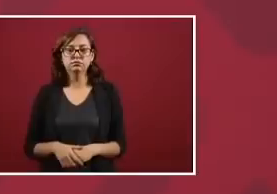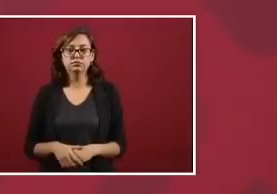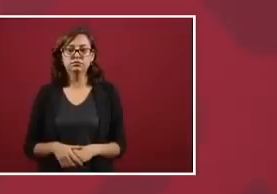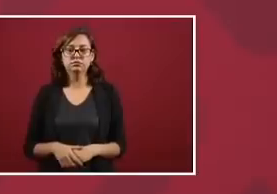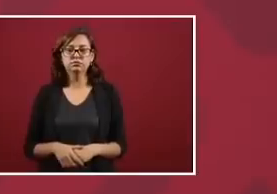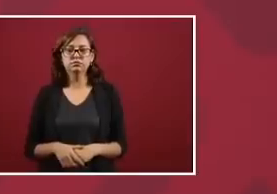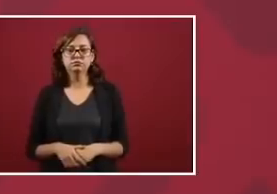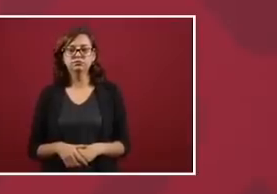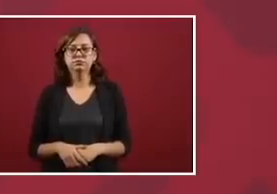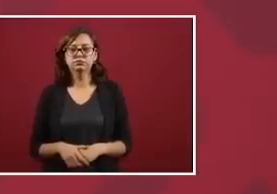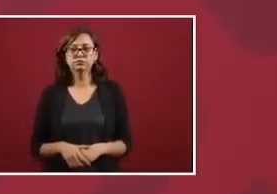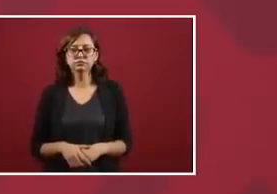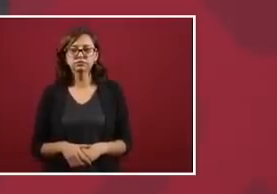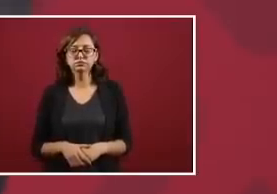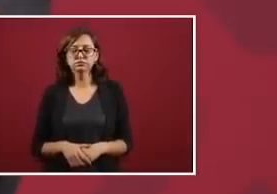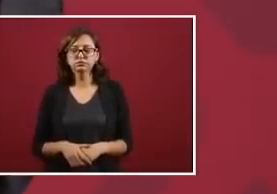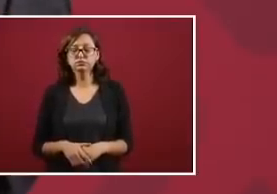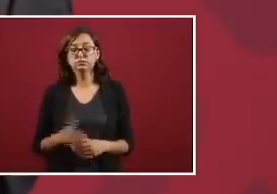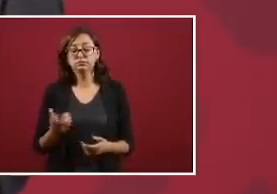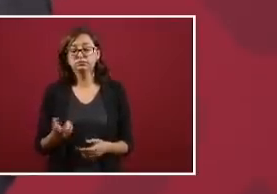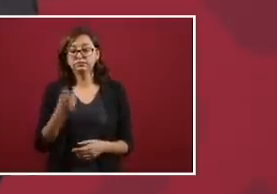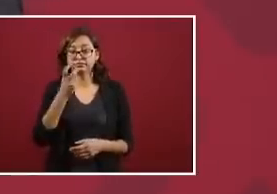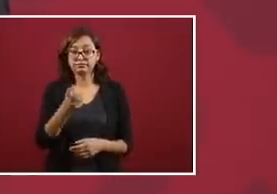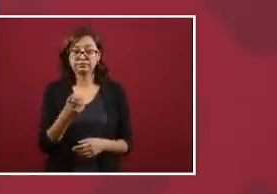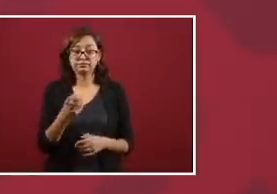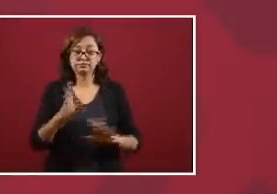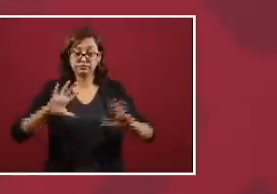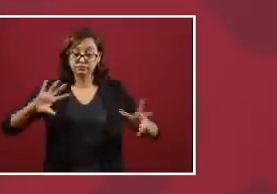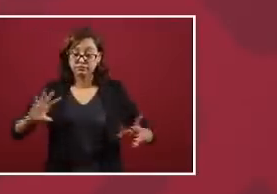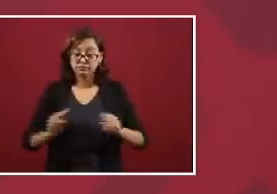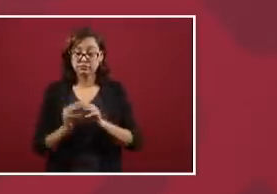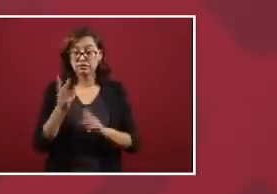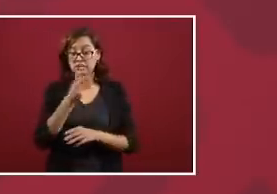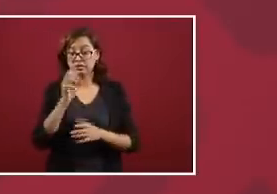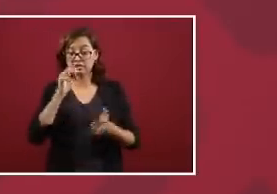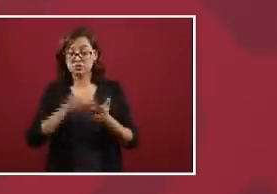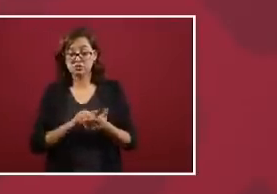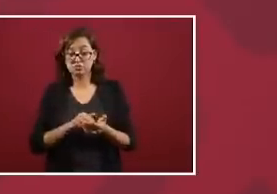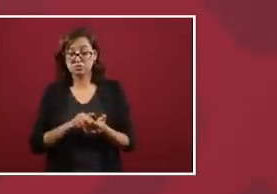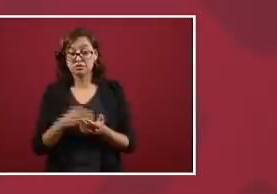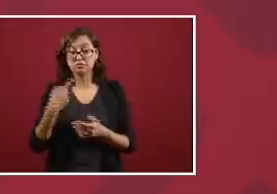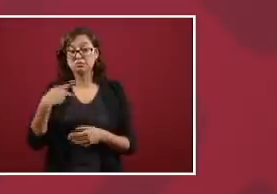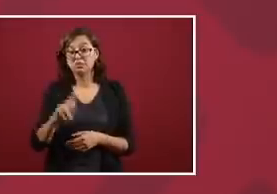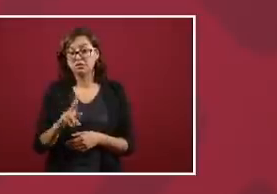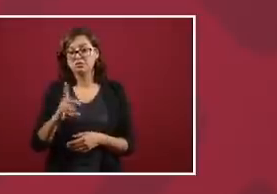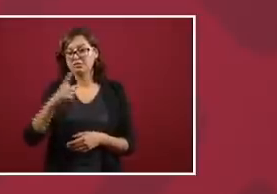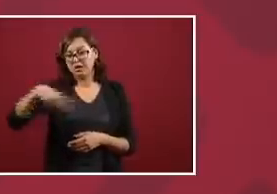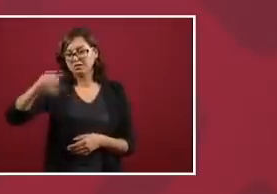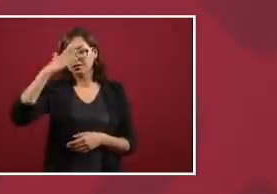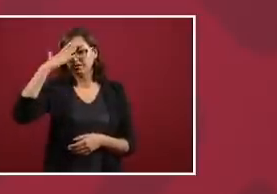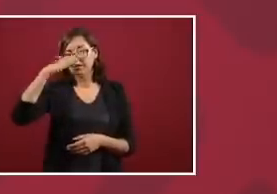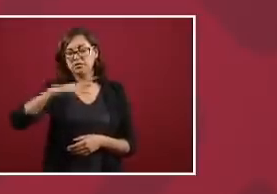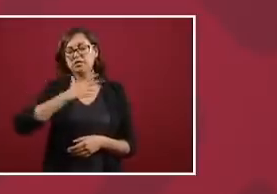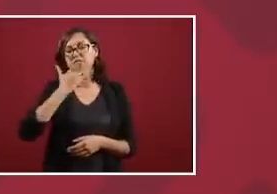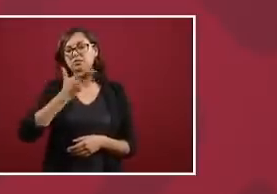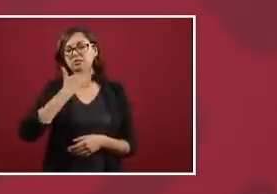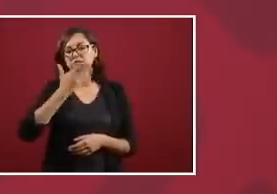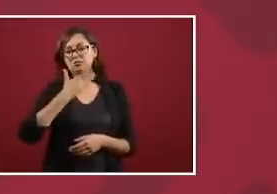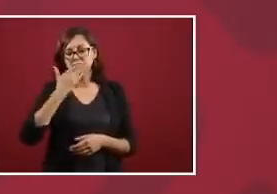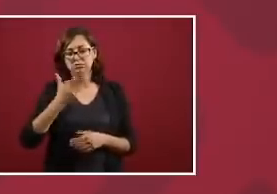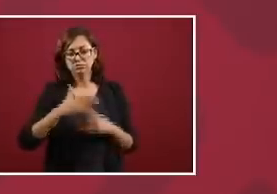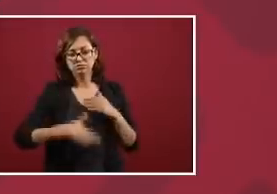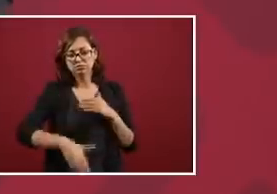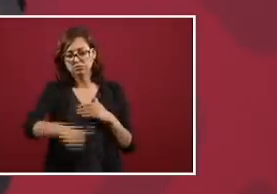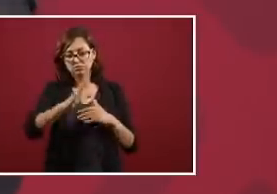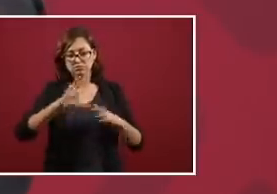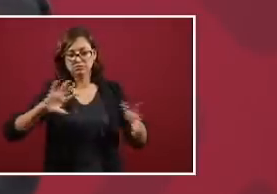el estimado de 300,000 millones. Pero si nos vamos a lo que estimaron que